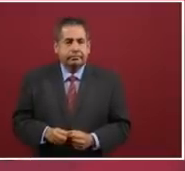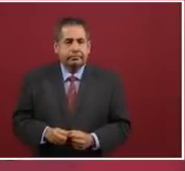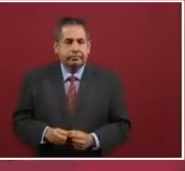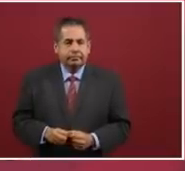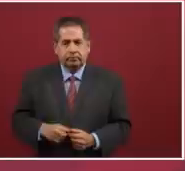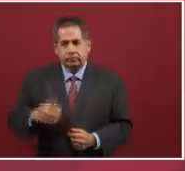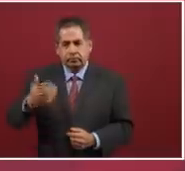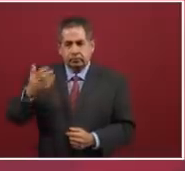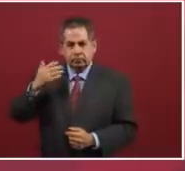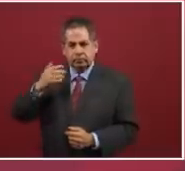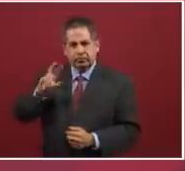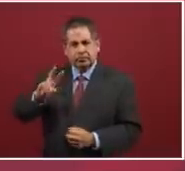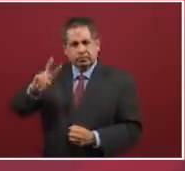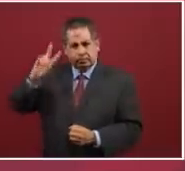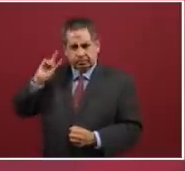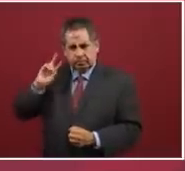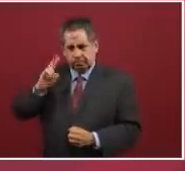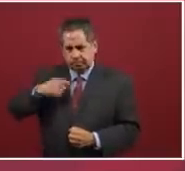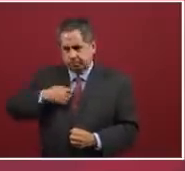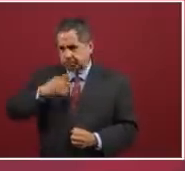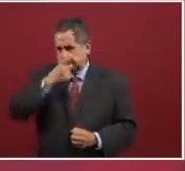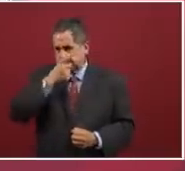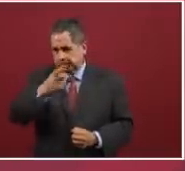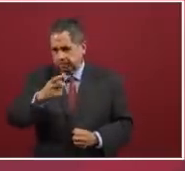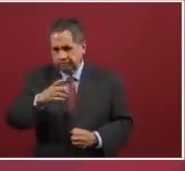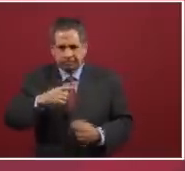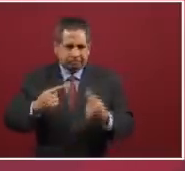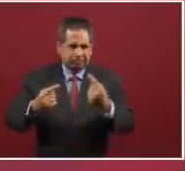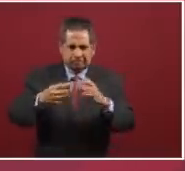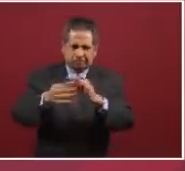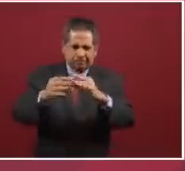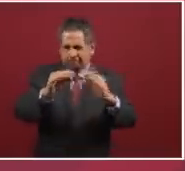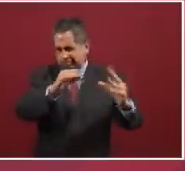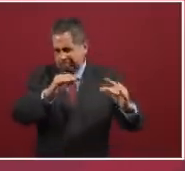Les dije el viernes, estaba la crítica, ¿no?,